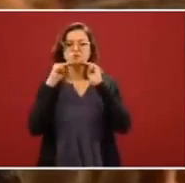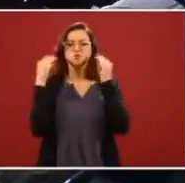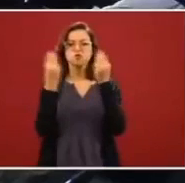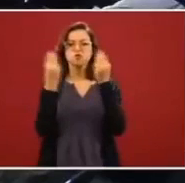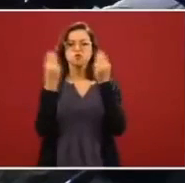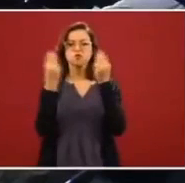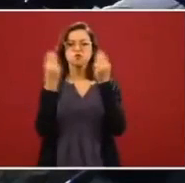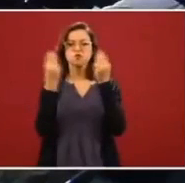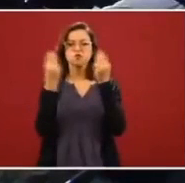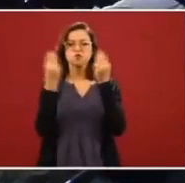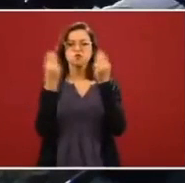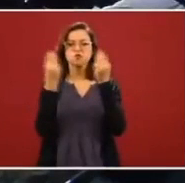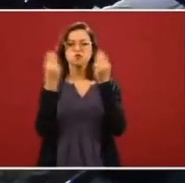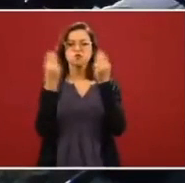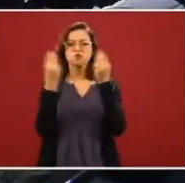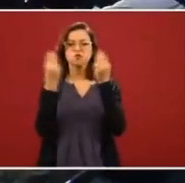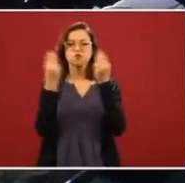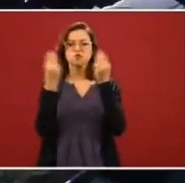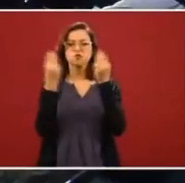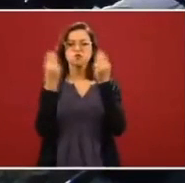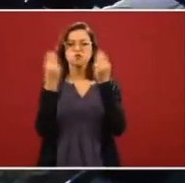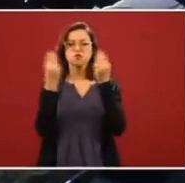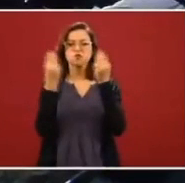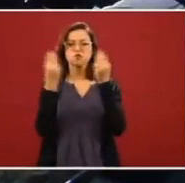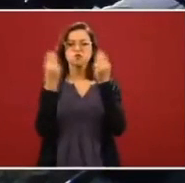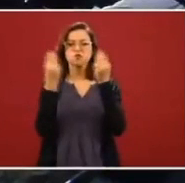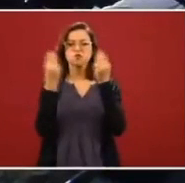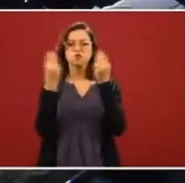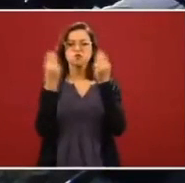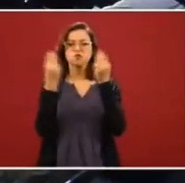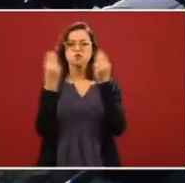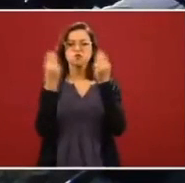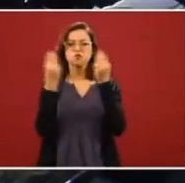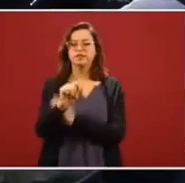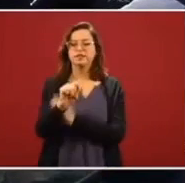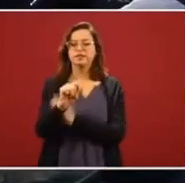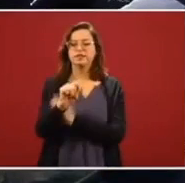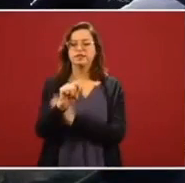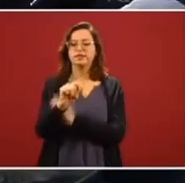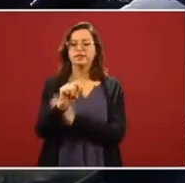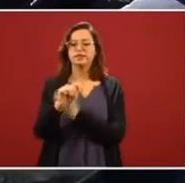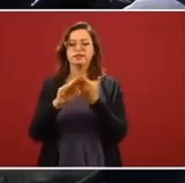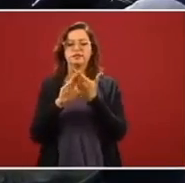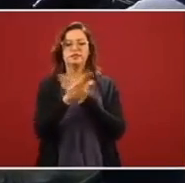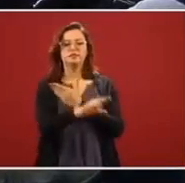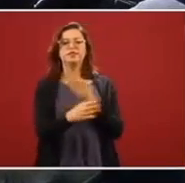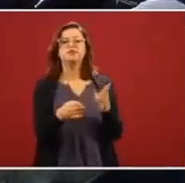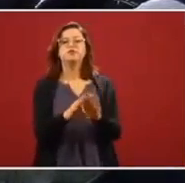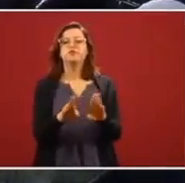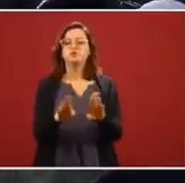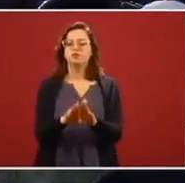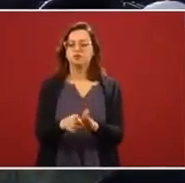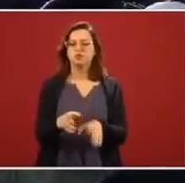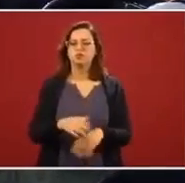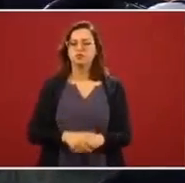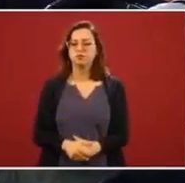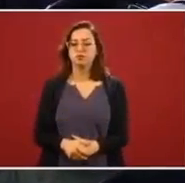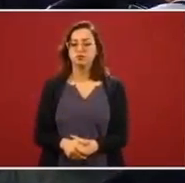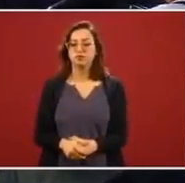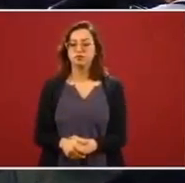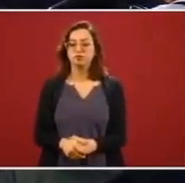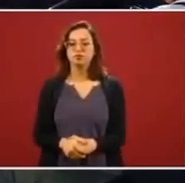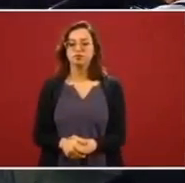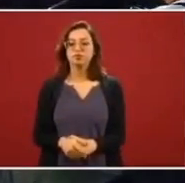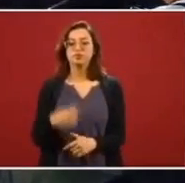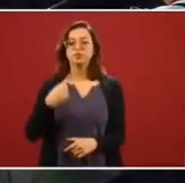SAT? That we still have within our SAT? Pues vamos a seguir combatiendo